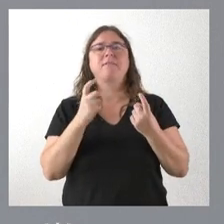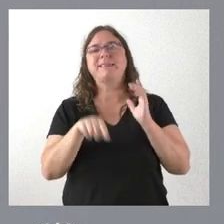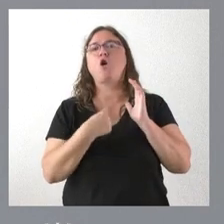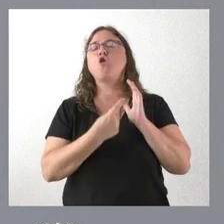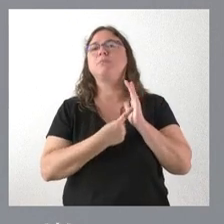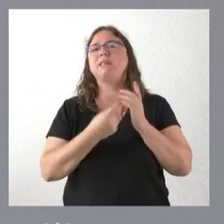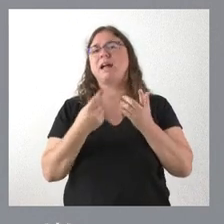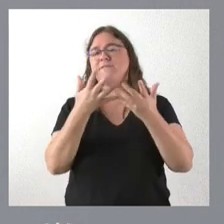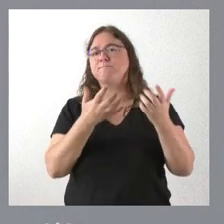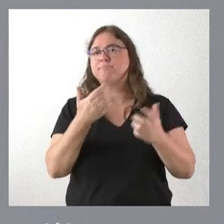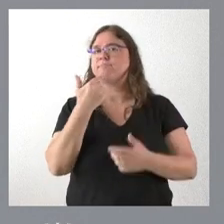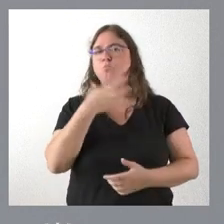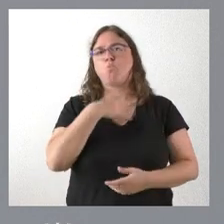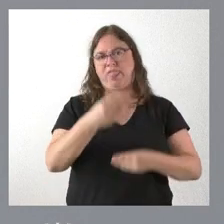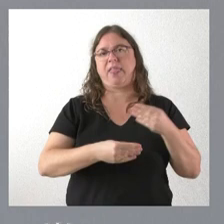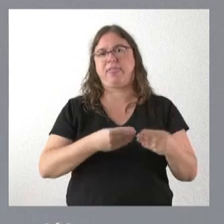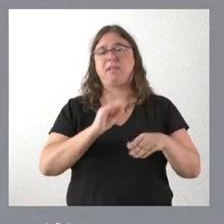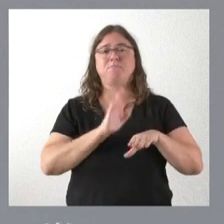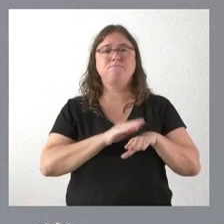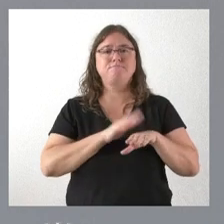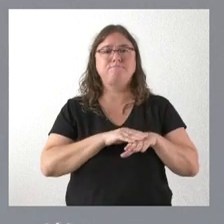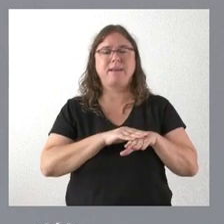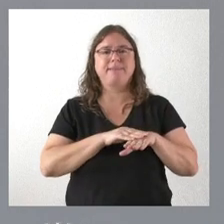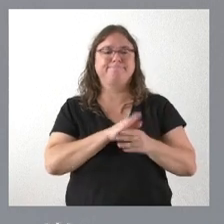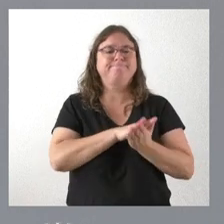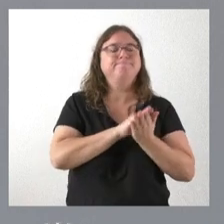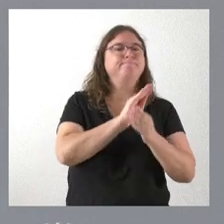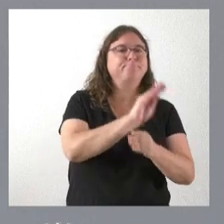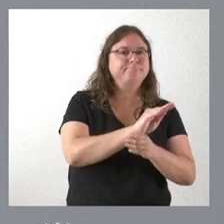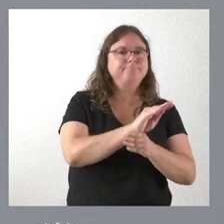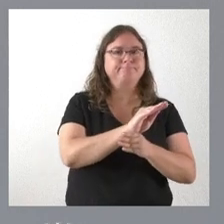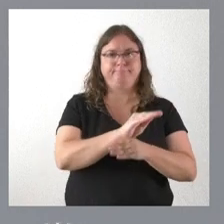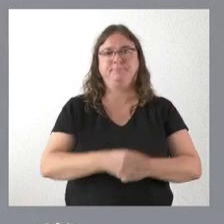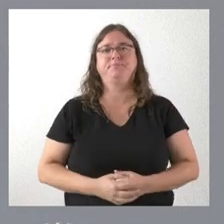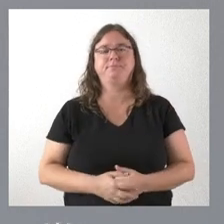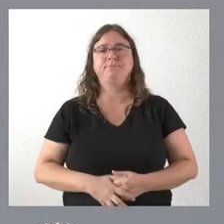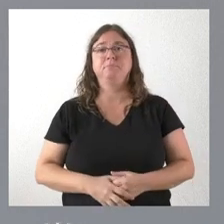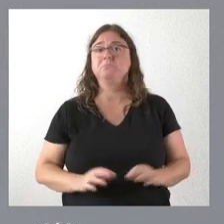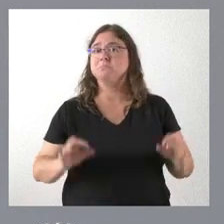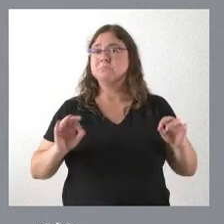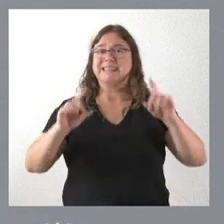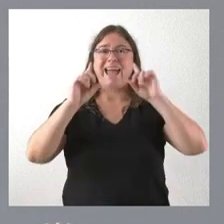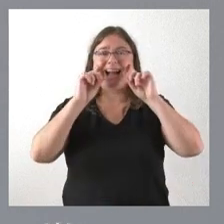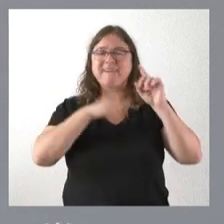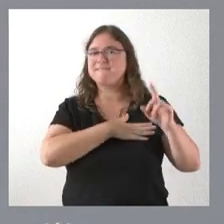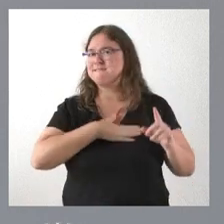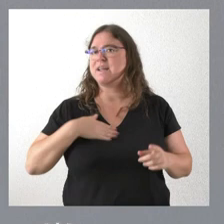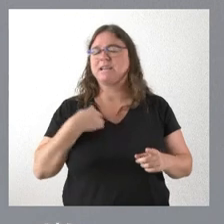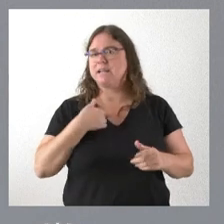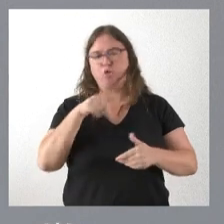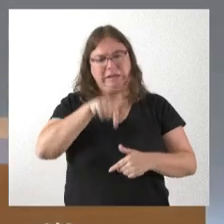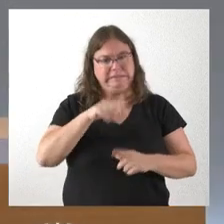información para recibir la ayuda lo puedan hacer para que puedan recibirlo la ayuda en las mismas condiciones que el resto es todo caso nuestra idea es que sea este mismo